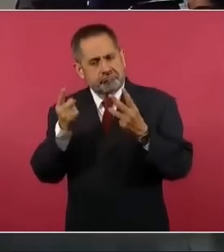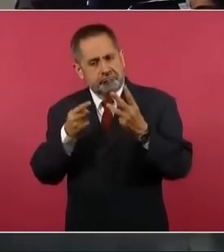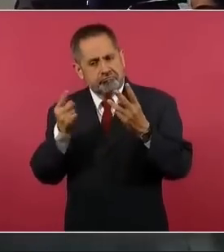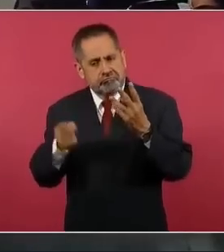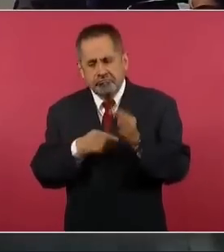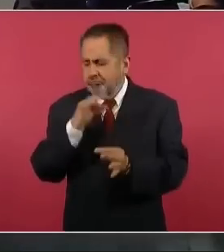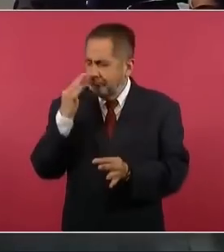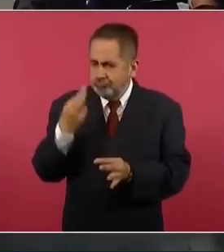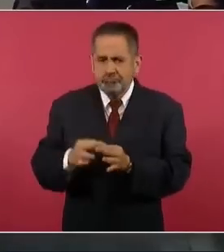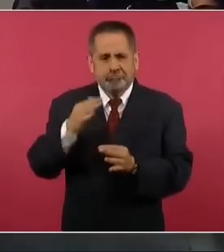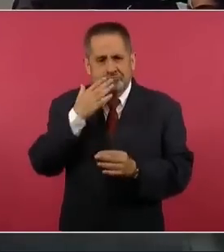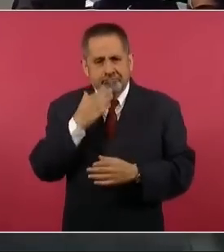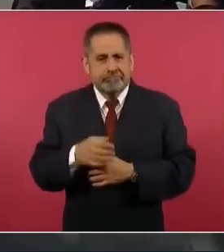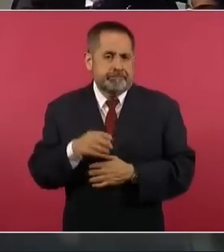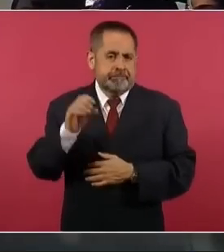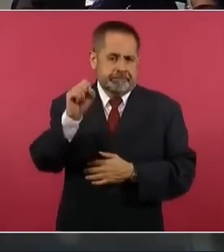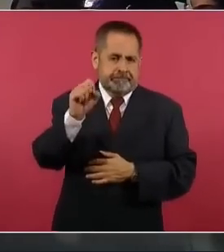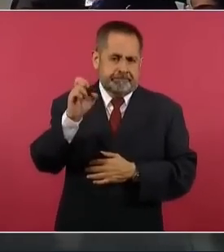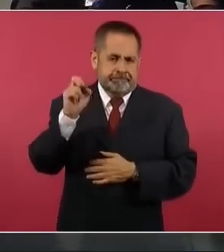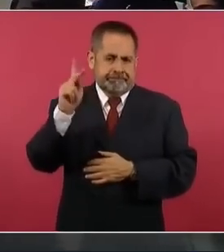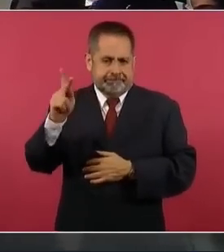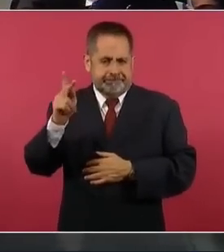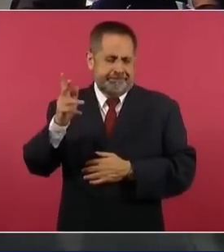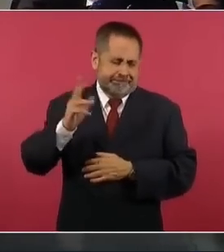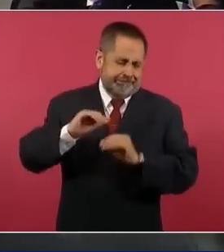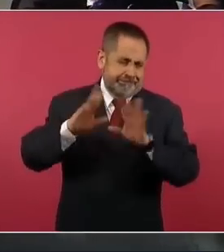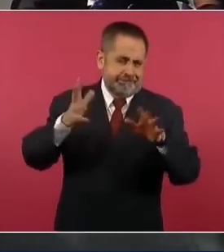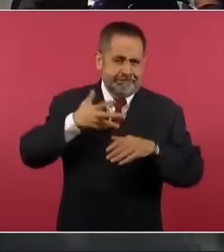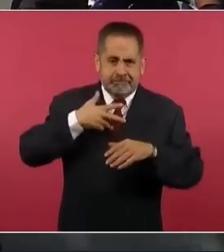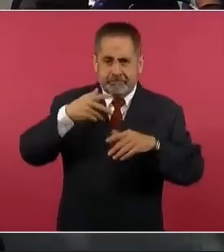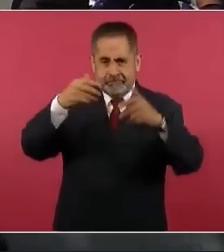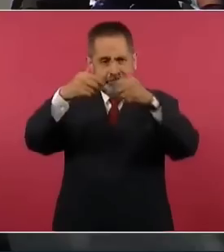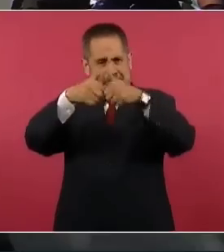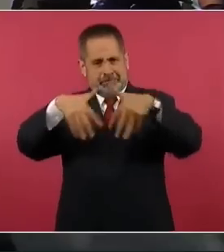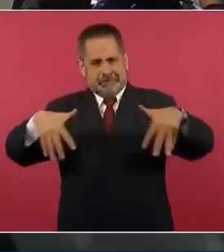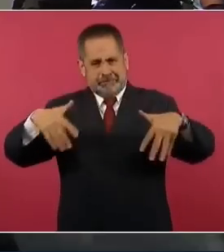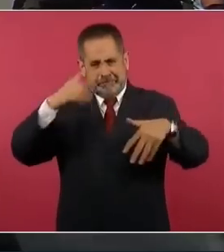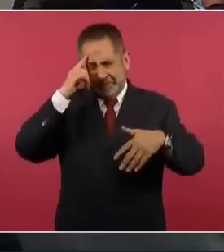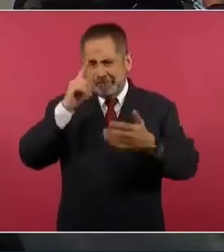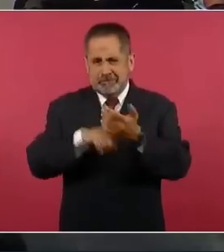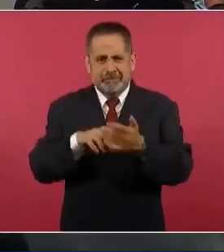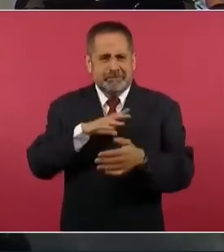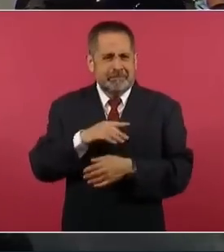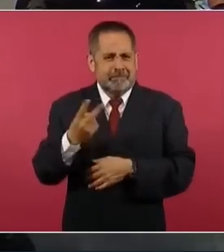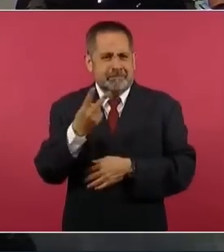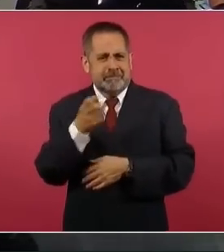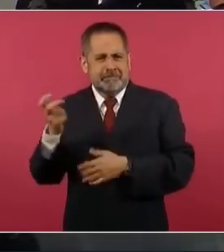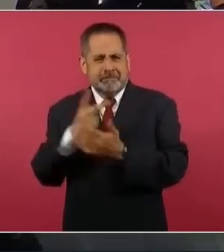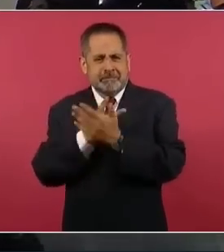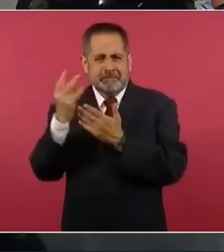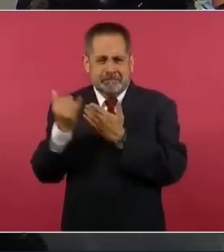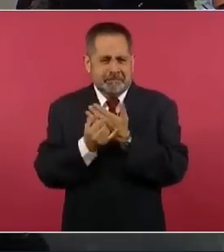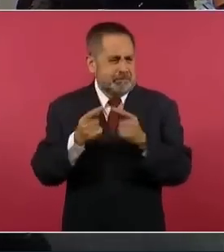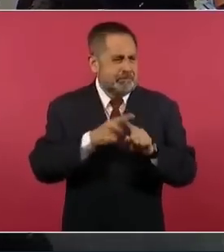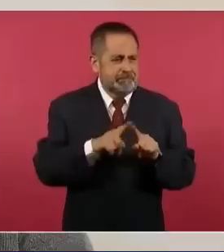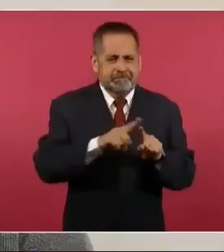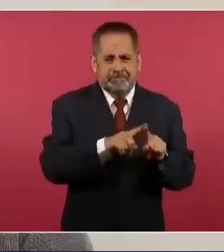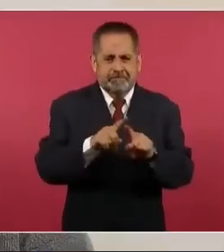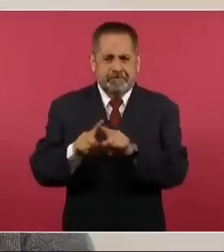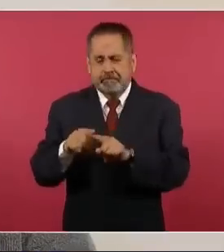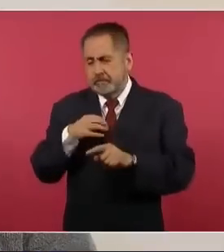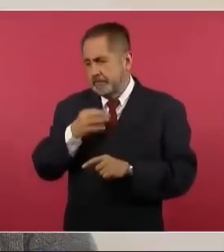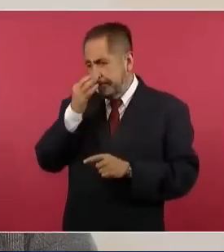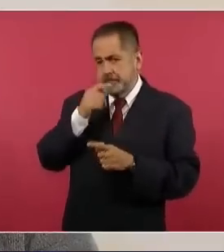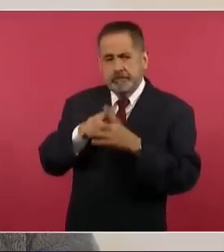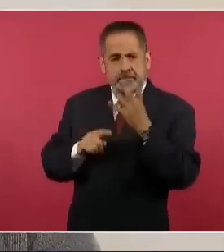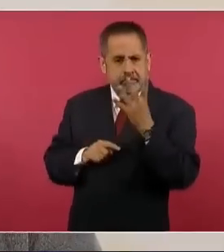Claro, la SEP tiene, no sé, 200 programas, pero estoy hablando de